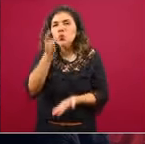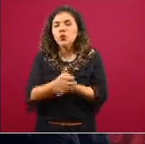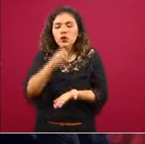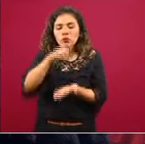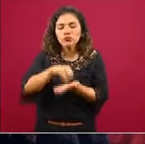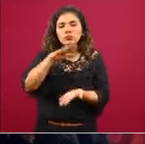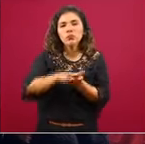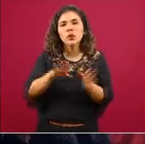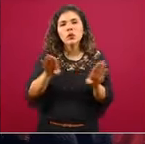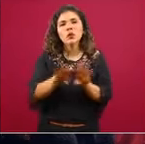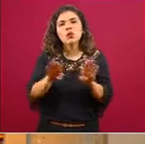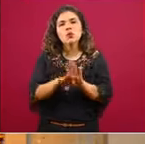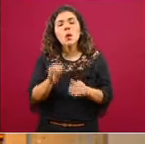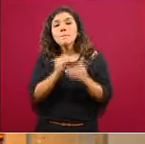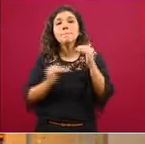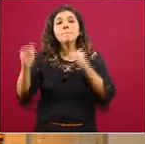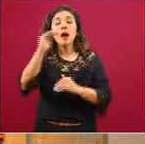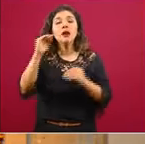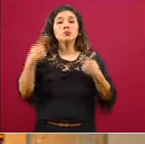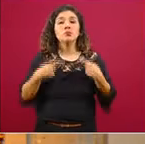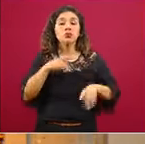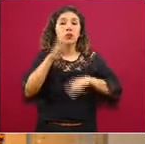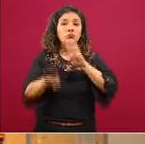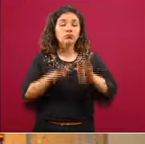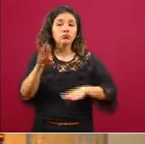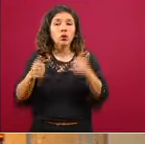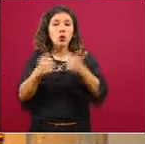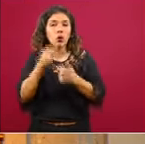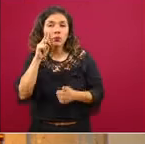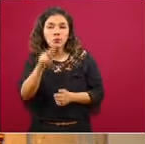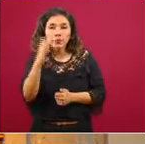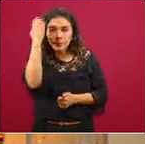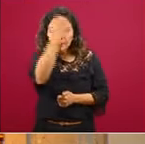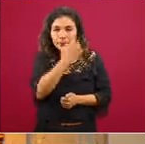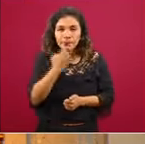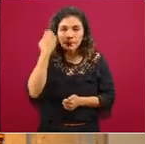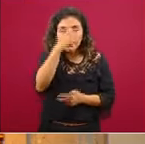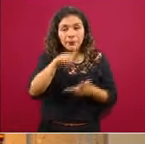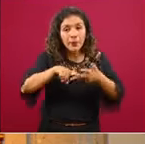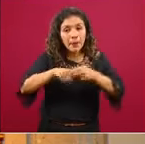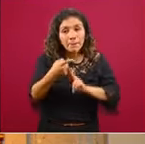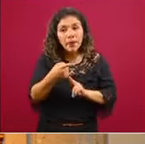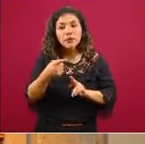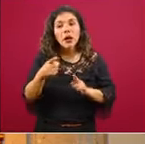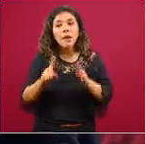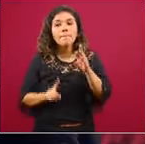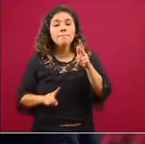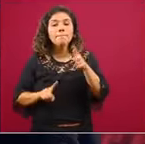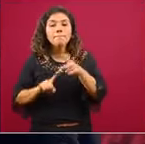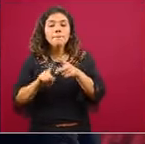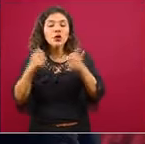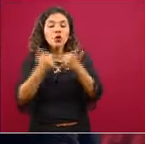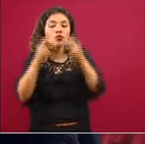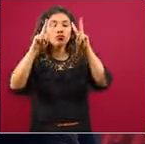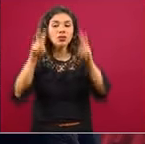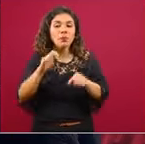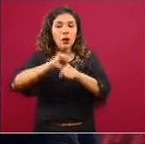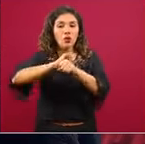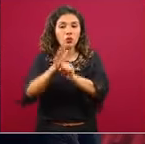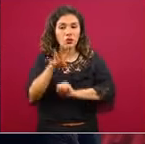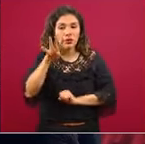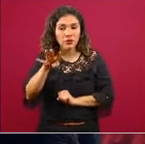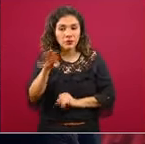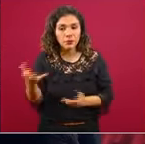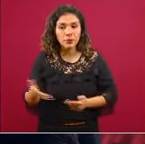marcara el exceso de mortalidad que se observaba a partir de el evento de COVID-19. Si me dan la siguiente, por